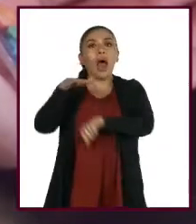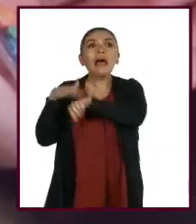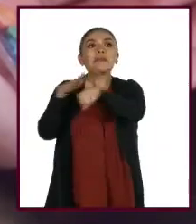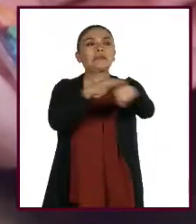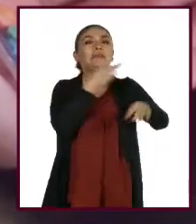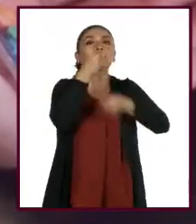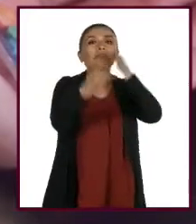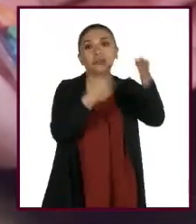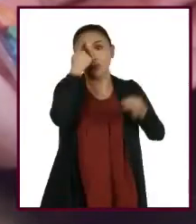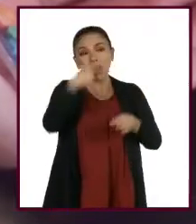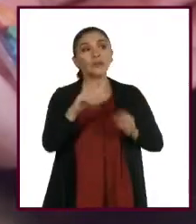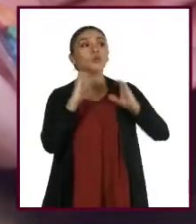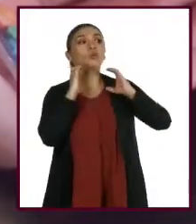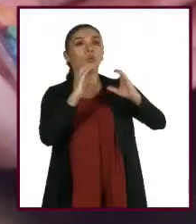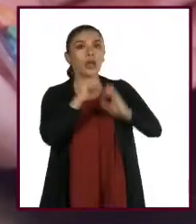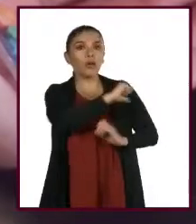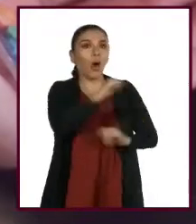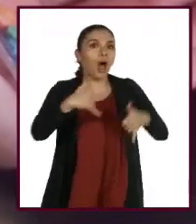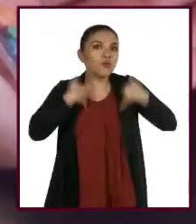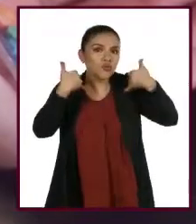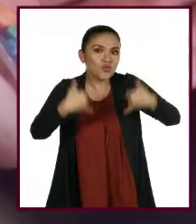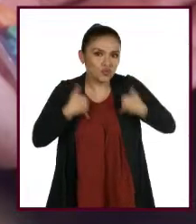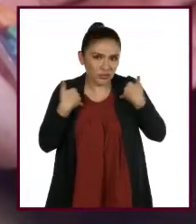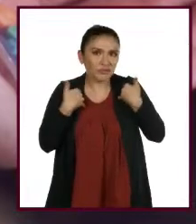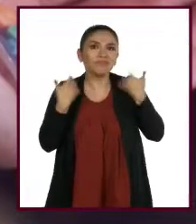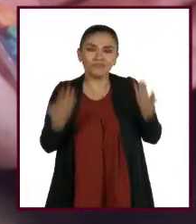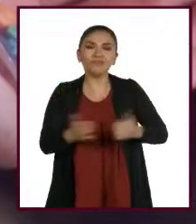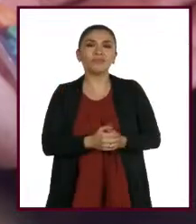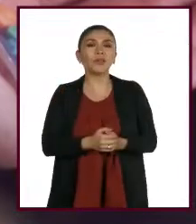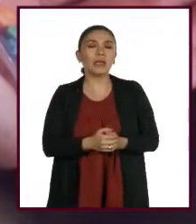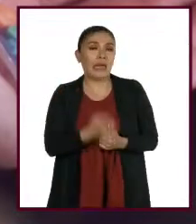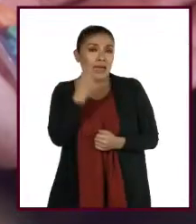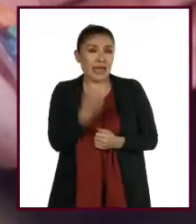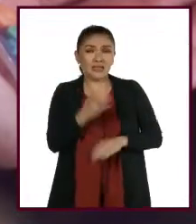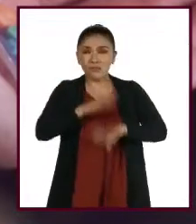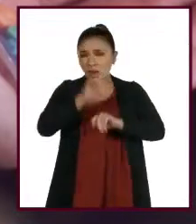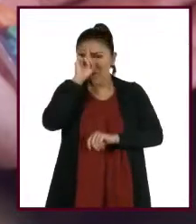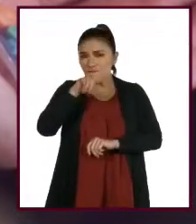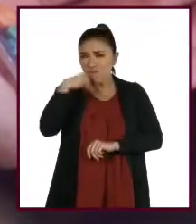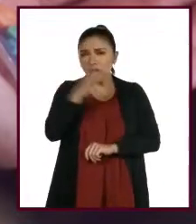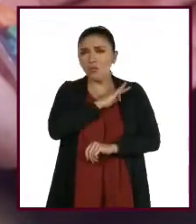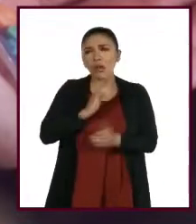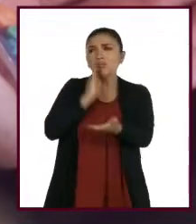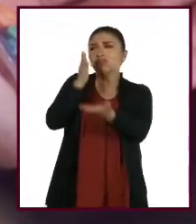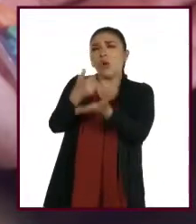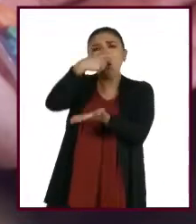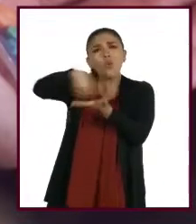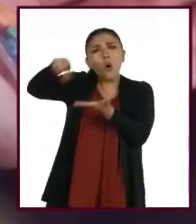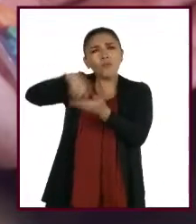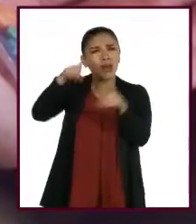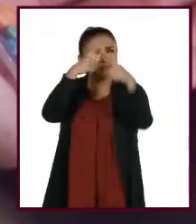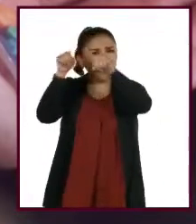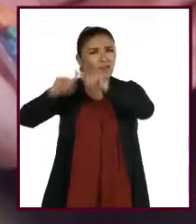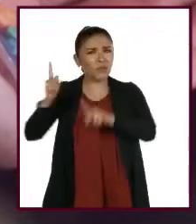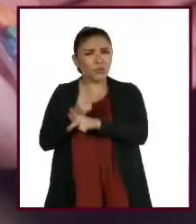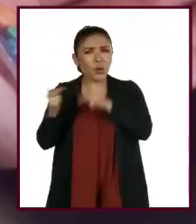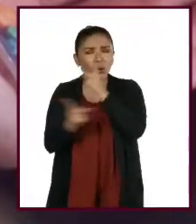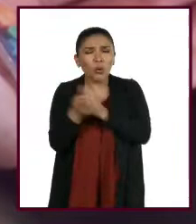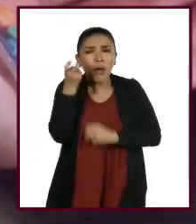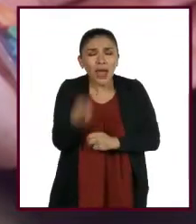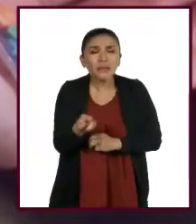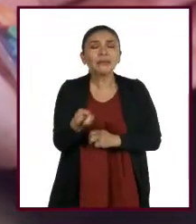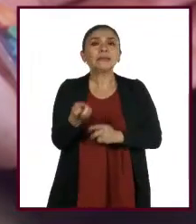y prevenir a nuestras niñas, niños y adolescentes. La manera tan fácil y accesible de acceder a este tipo de productos